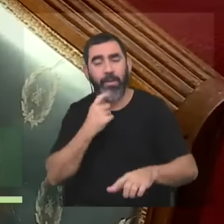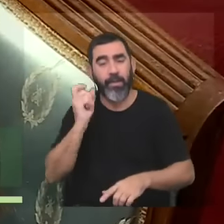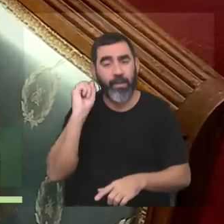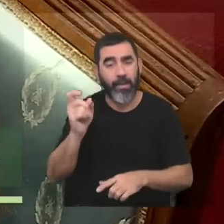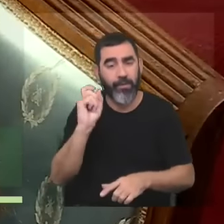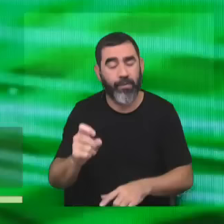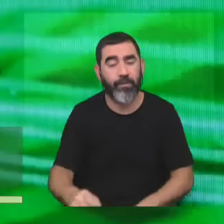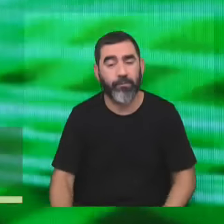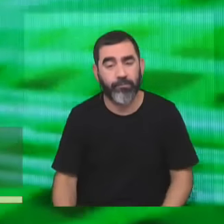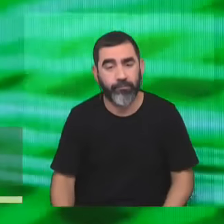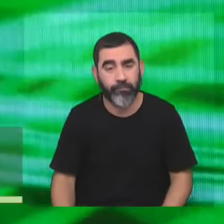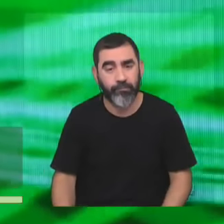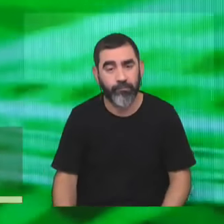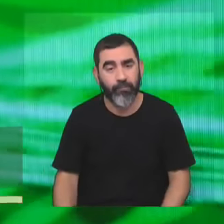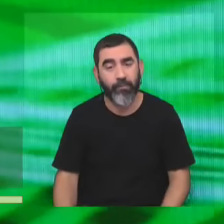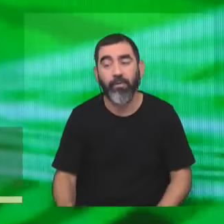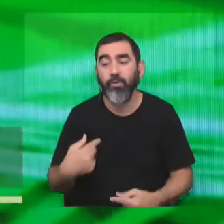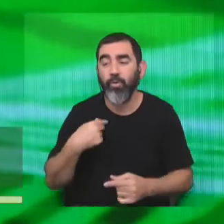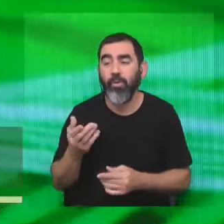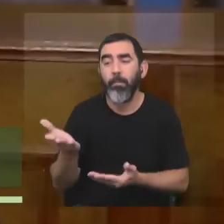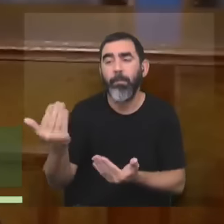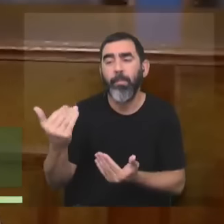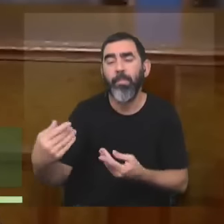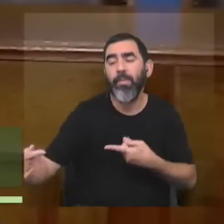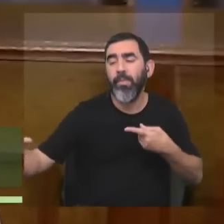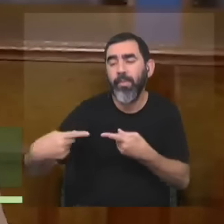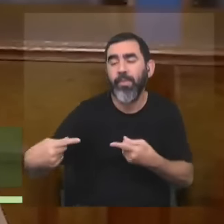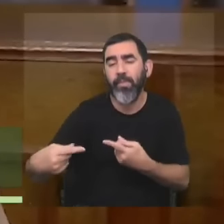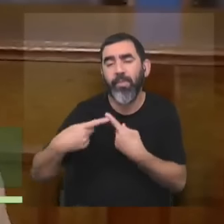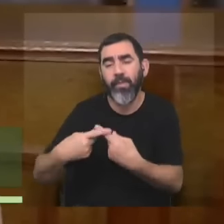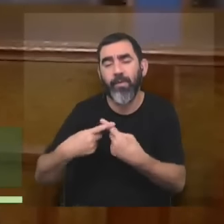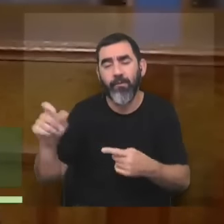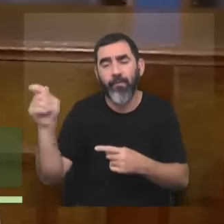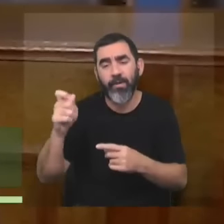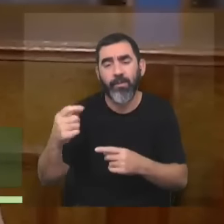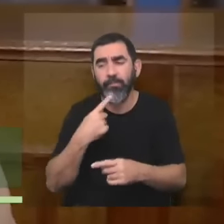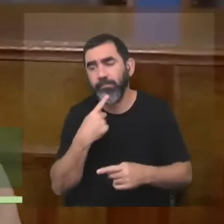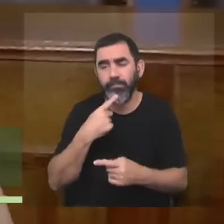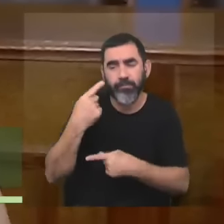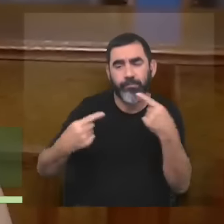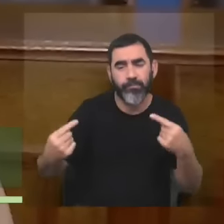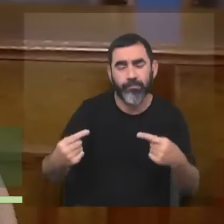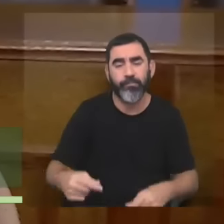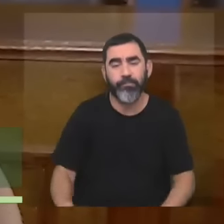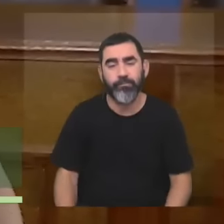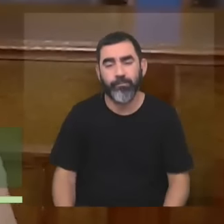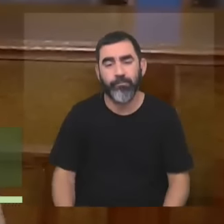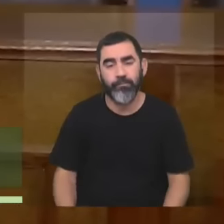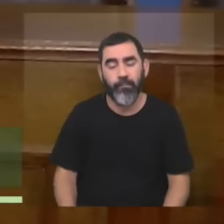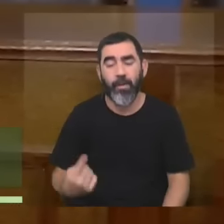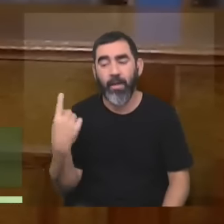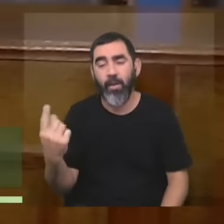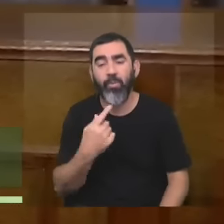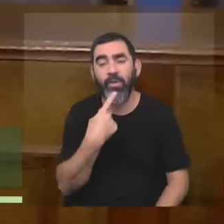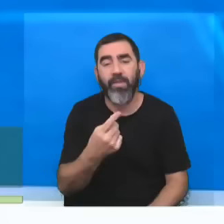eh desafío a la senadora vianchi a debatir públicamente para disipar las suspicacias que pretende sembrar que cada una